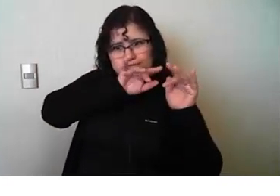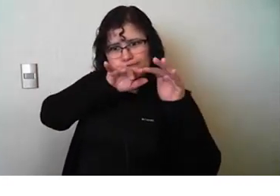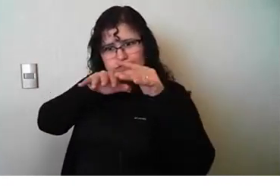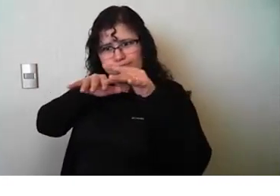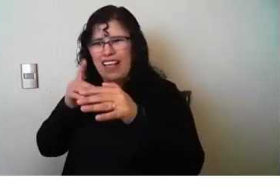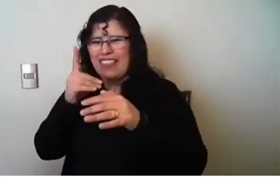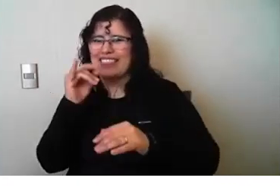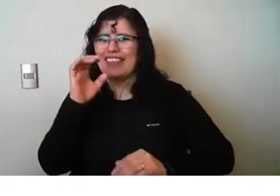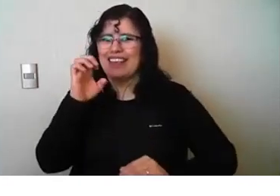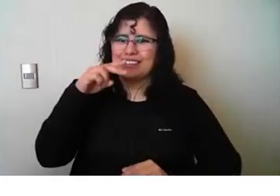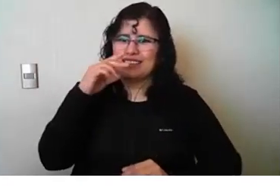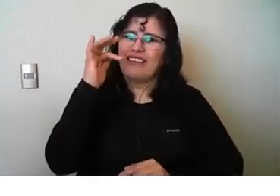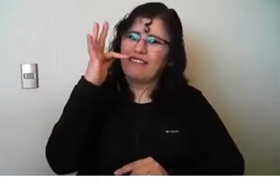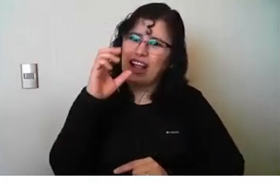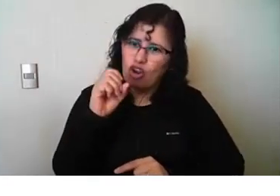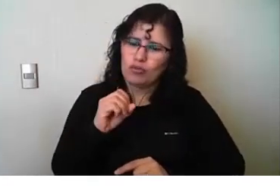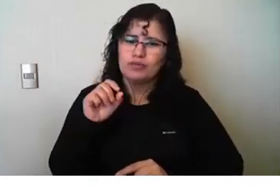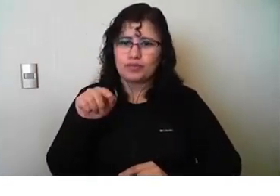diencéfalo principalmente, la